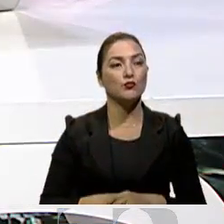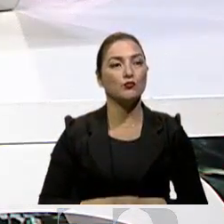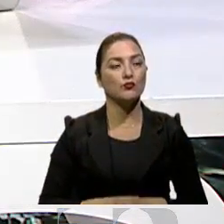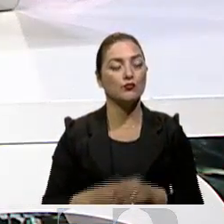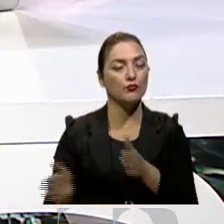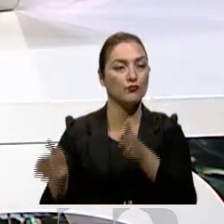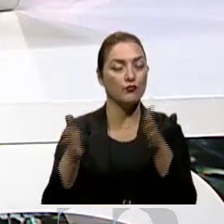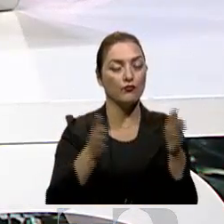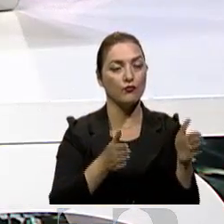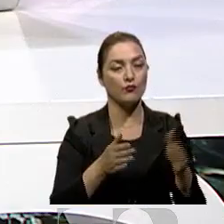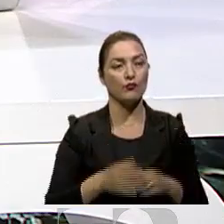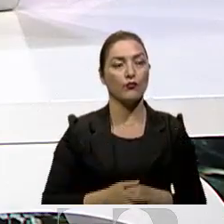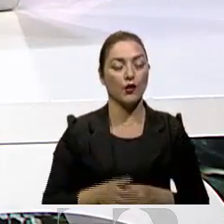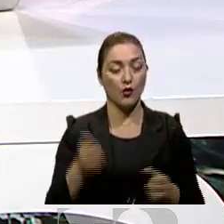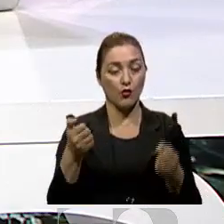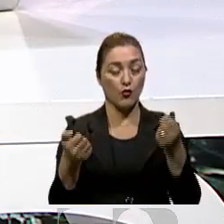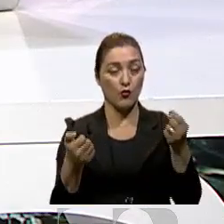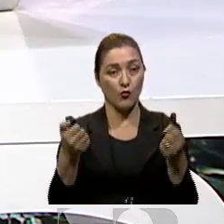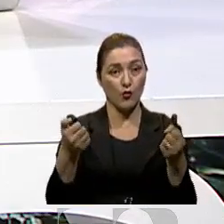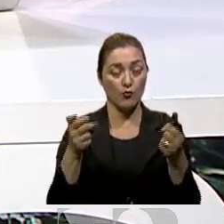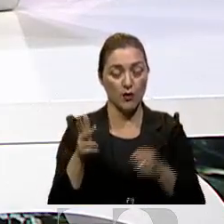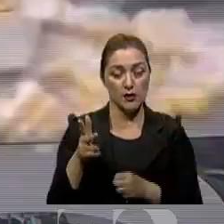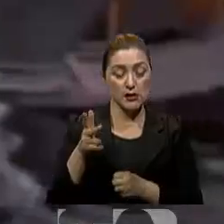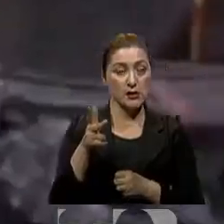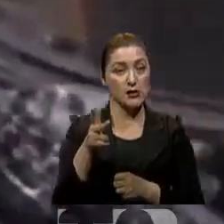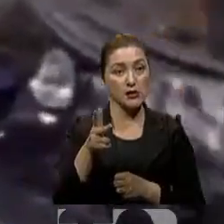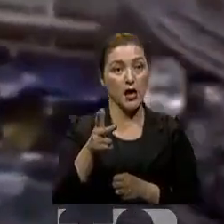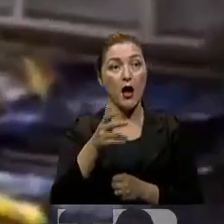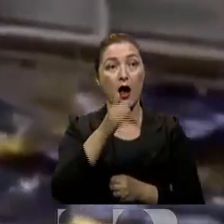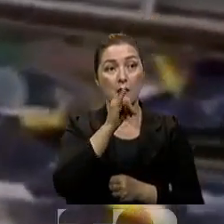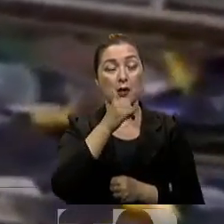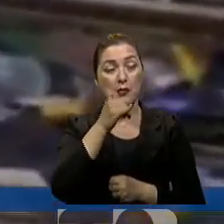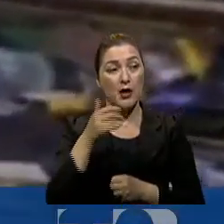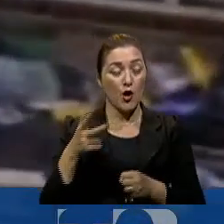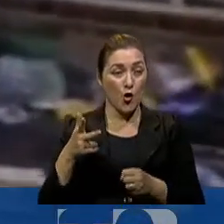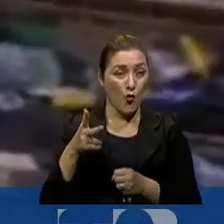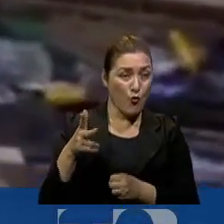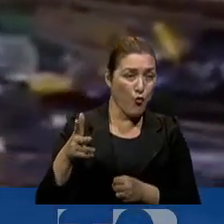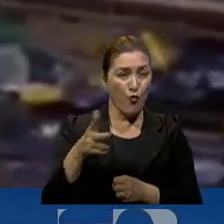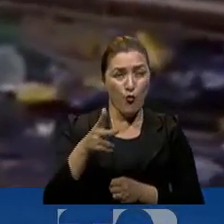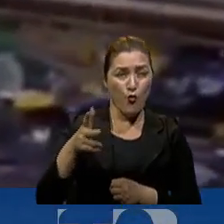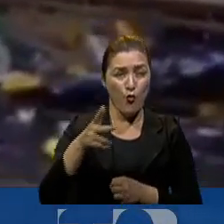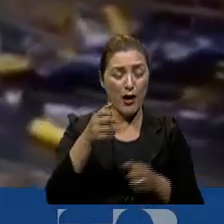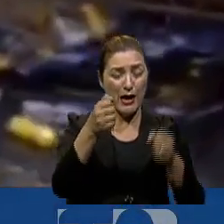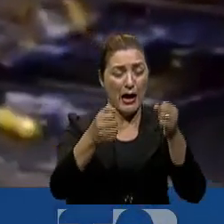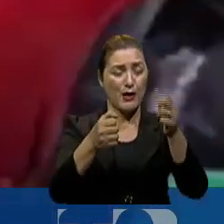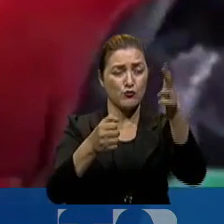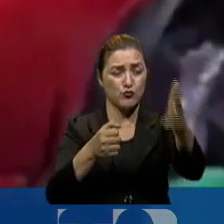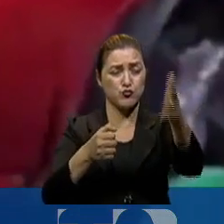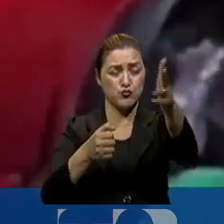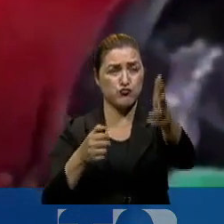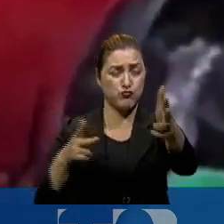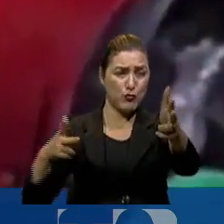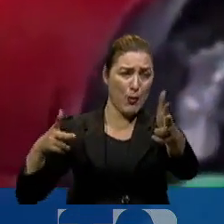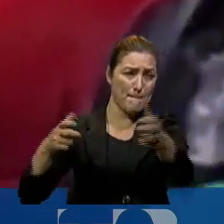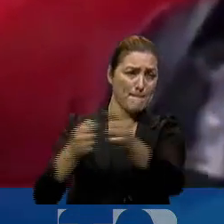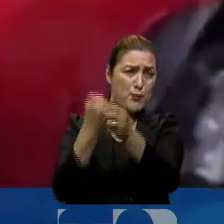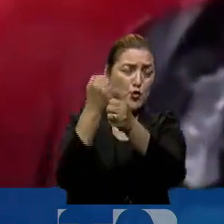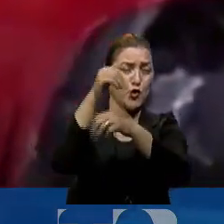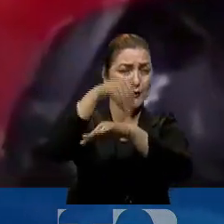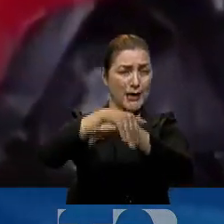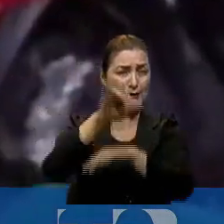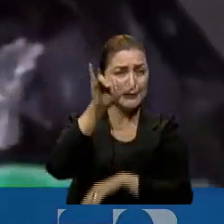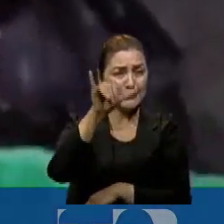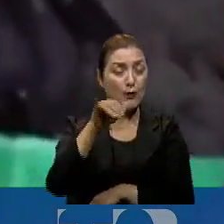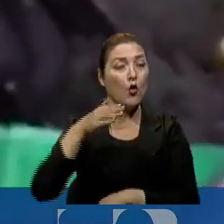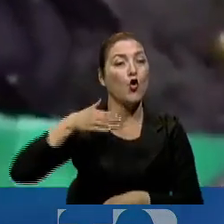Vamos con otro tema. Un tráiler que cargaba bebidas se volcó e impactó contra varios vehículos la tarde del sábado en la avenida